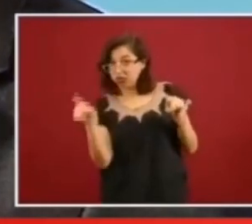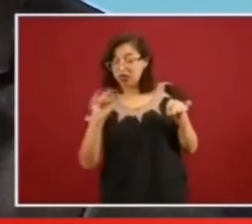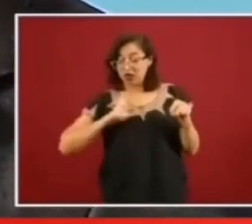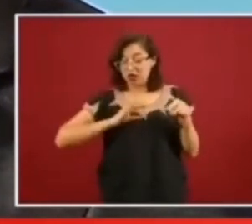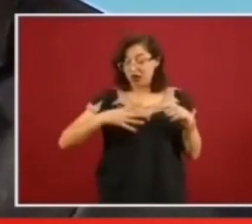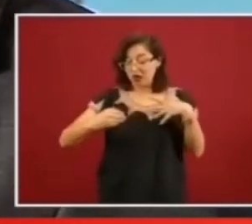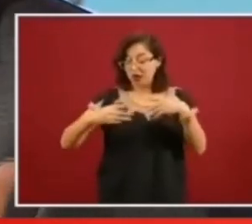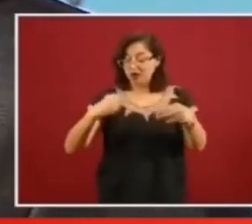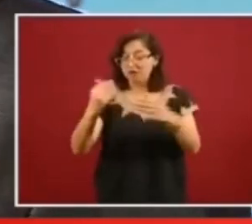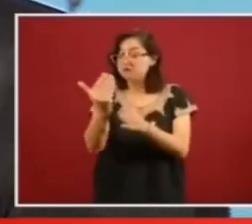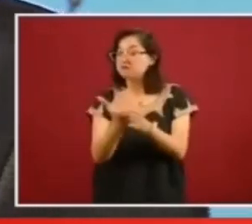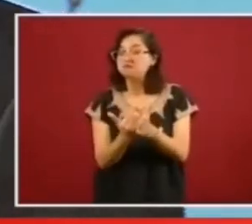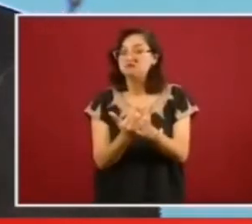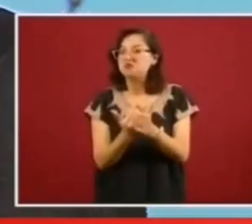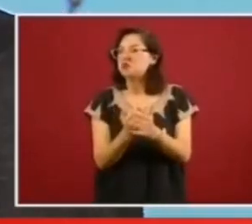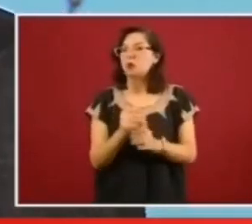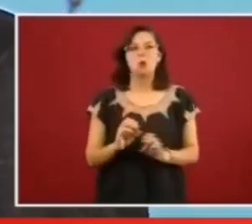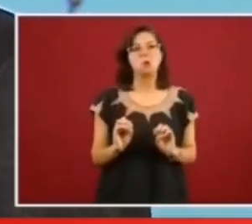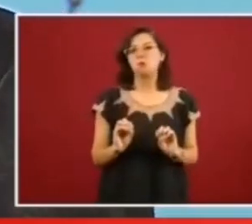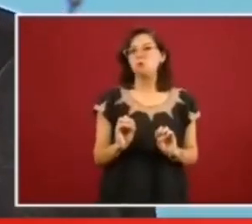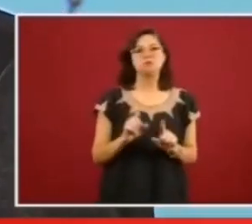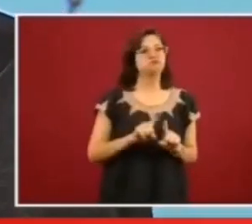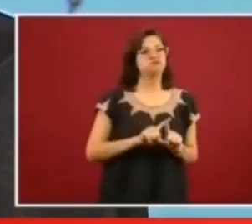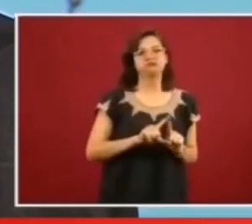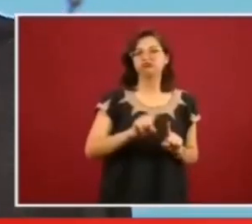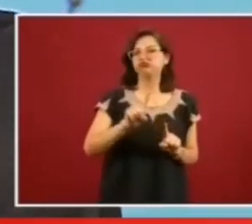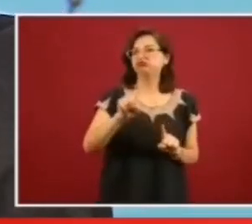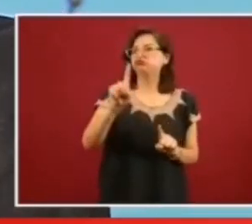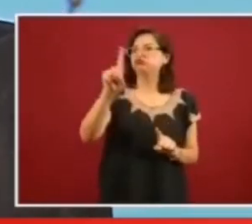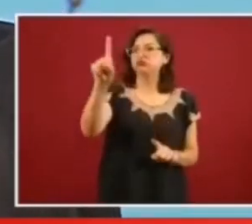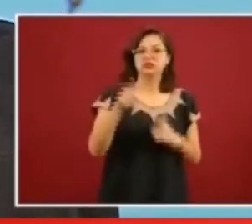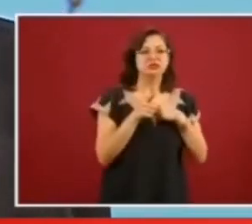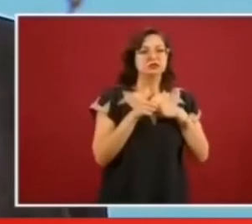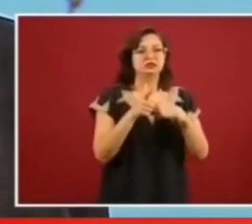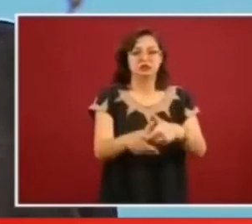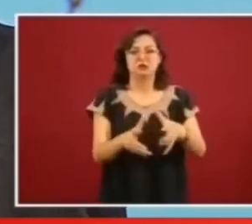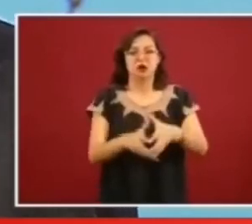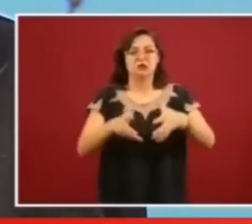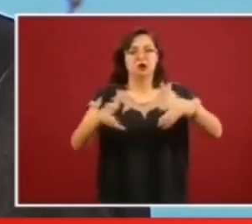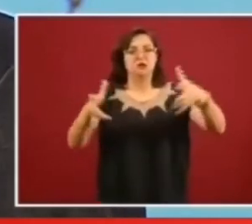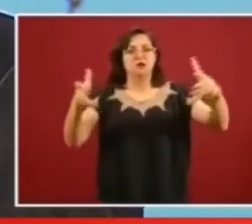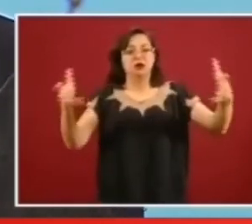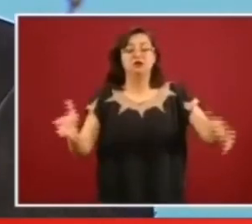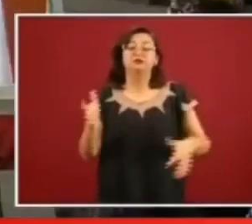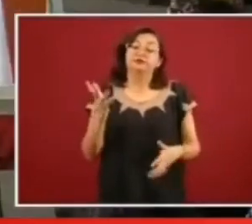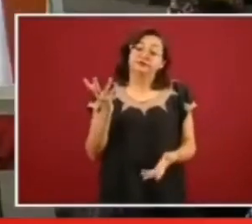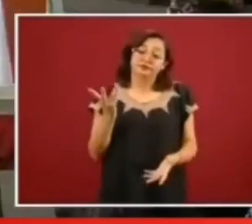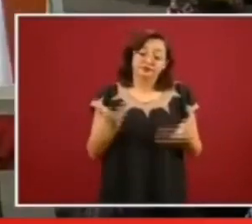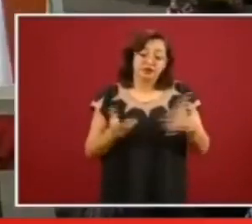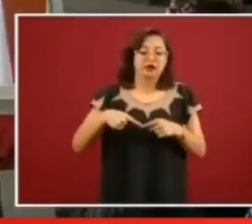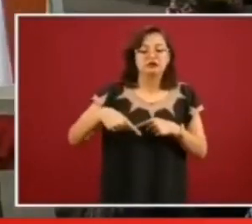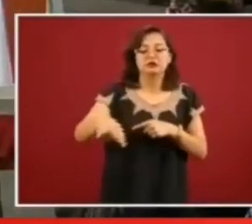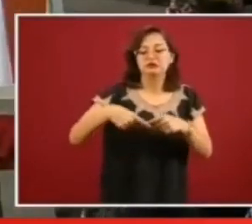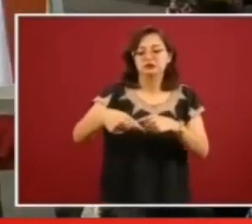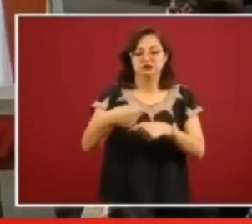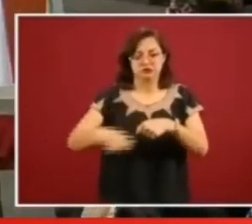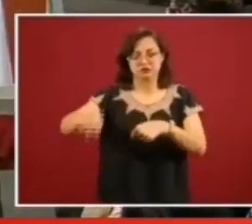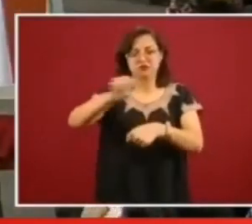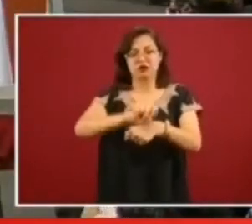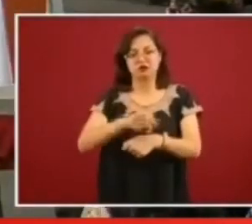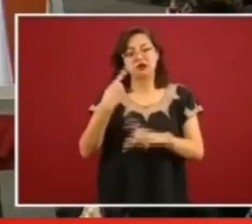transmisión o no vamos tan bien y la transmisión sigue de manera muy activa. Termino. En cualquiera de